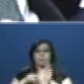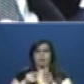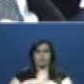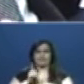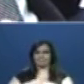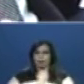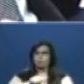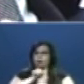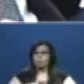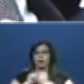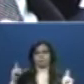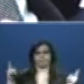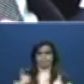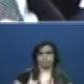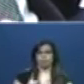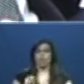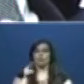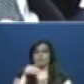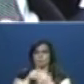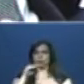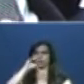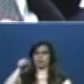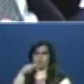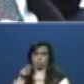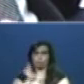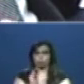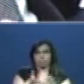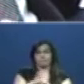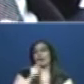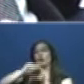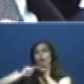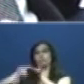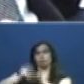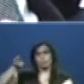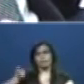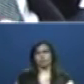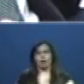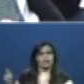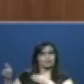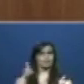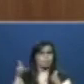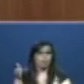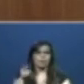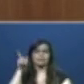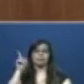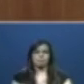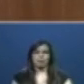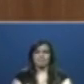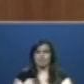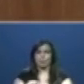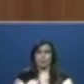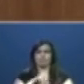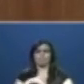12 millones de euros que incluye la contratación de profesionales eventuales la concertación de algunos procesos quirúrgicos y pruebas